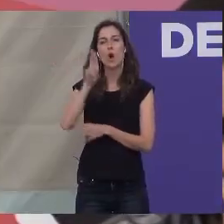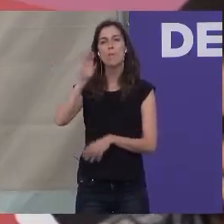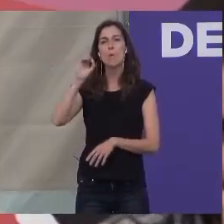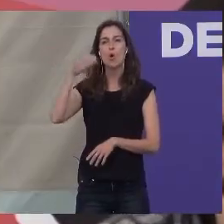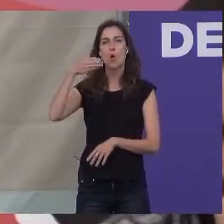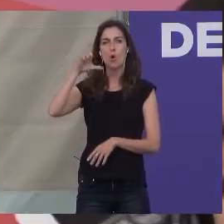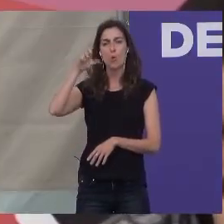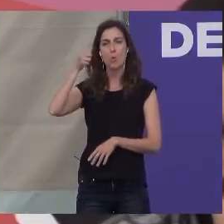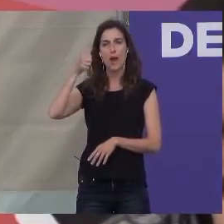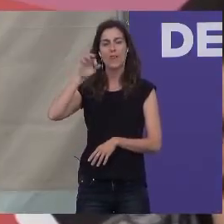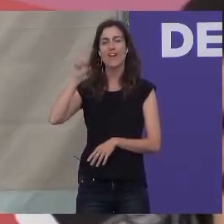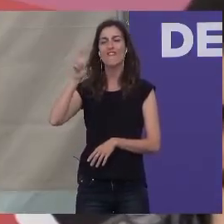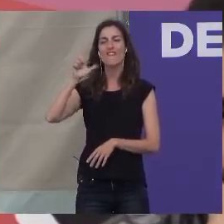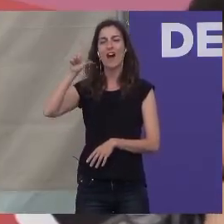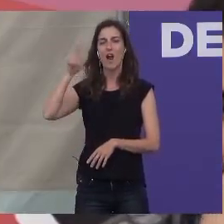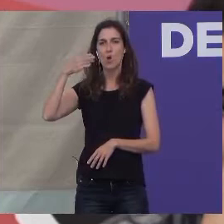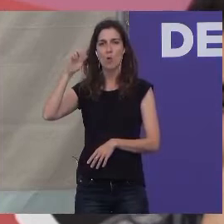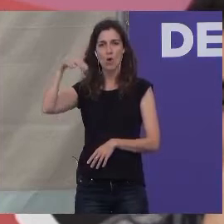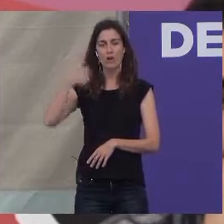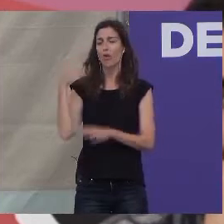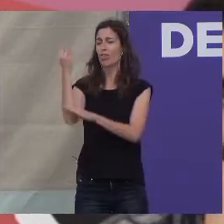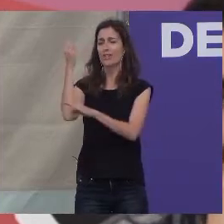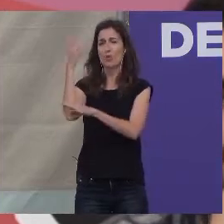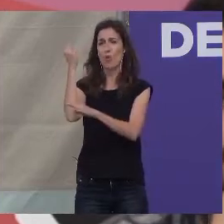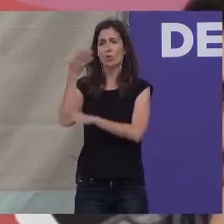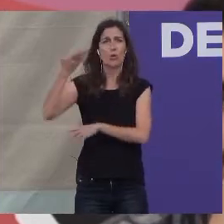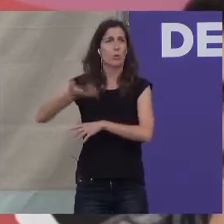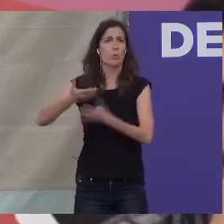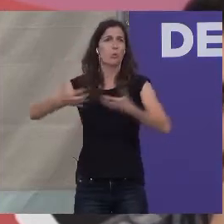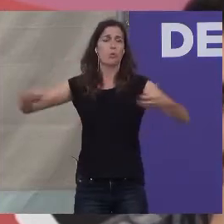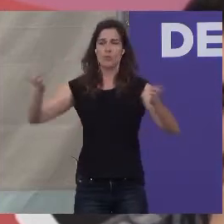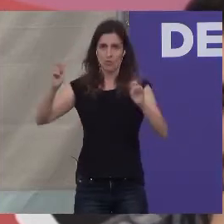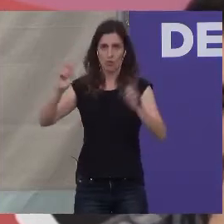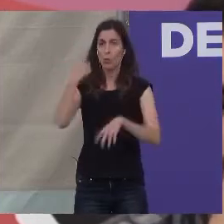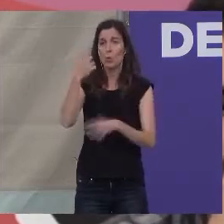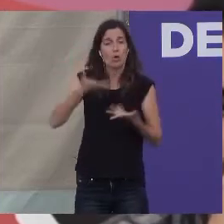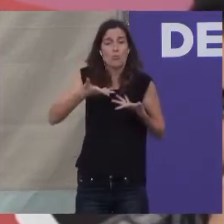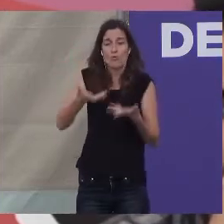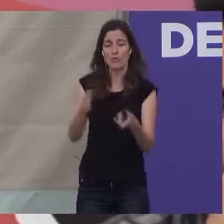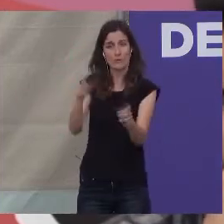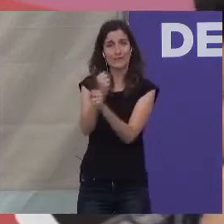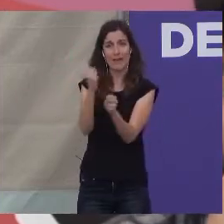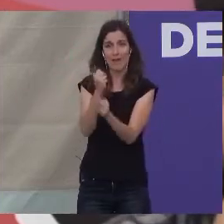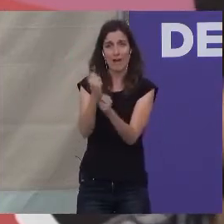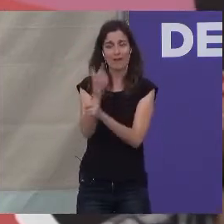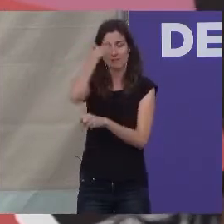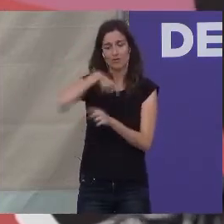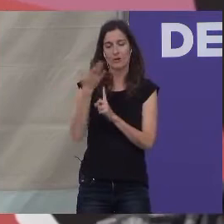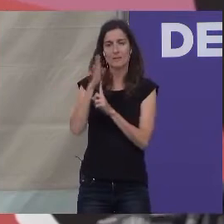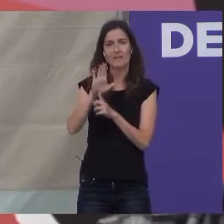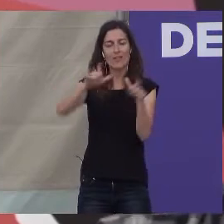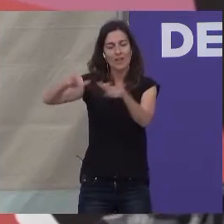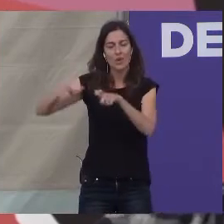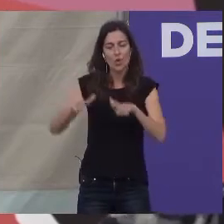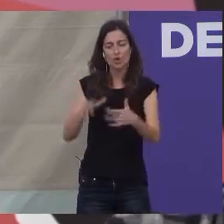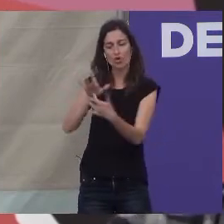Túria. No voy a hacer un gran discurso, simplemente que me ofrezco para trabajar como representante de los círculos, estar en